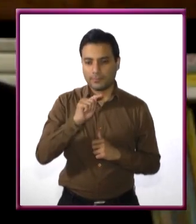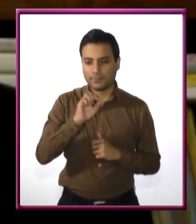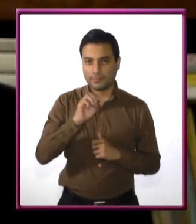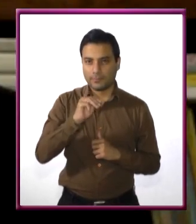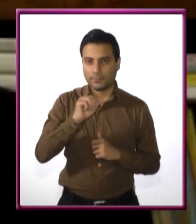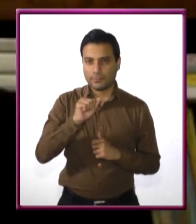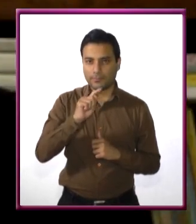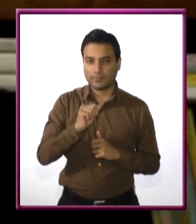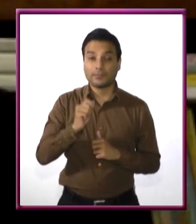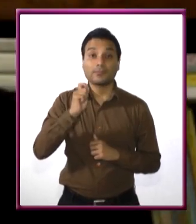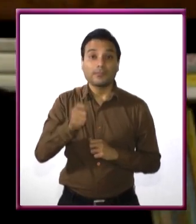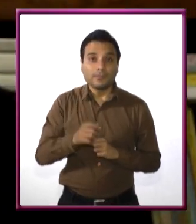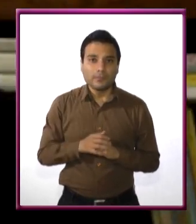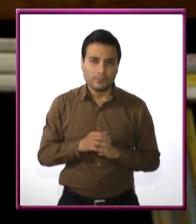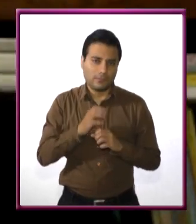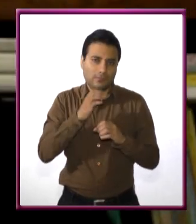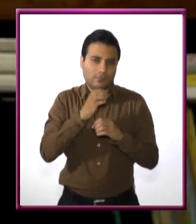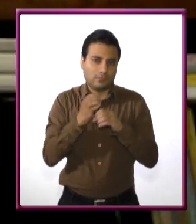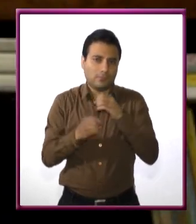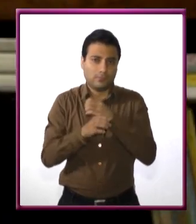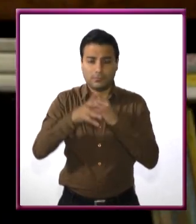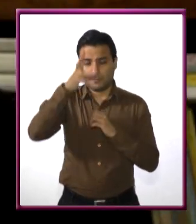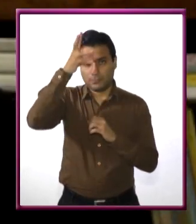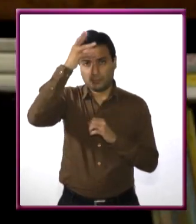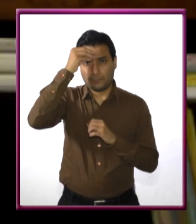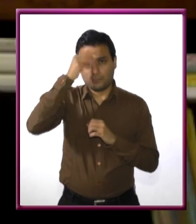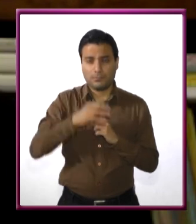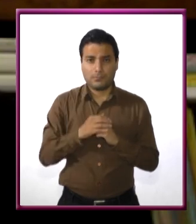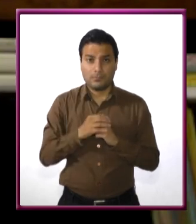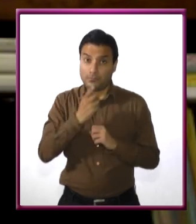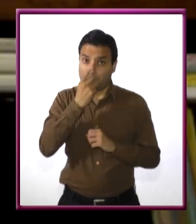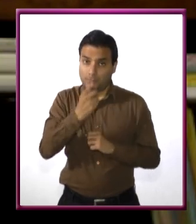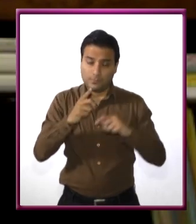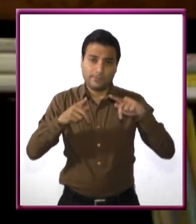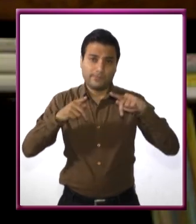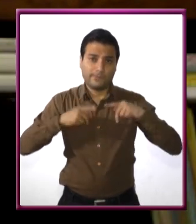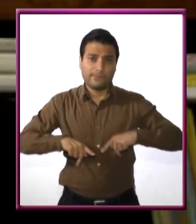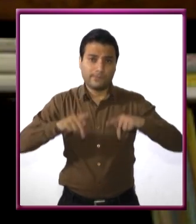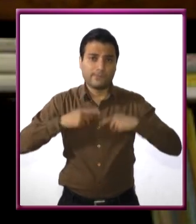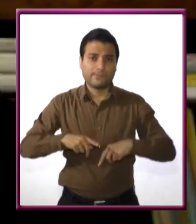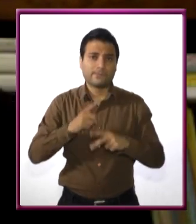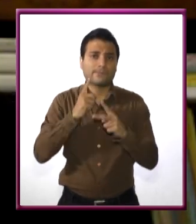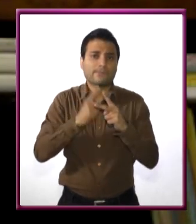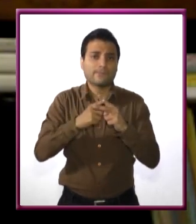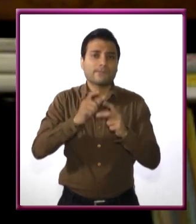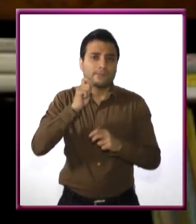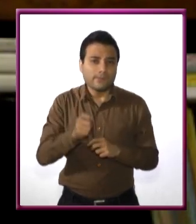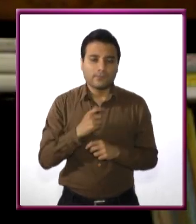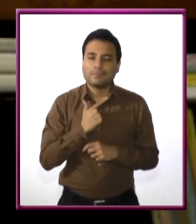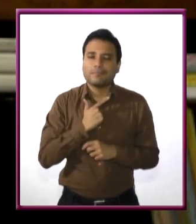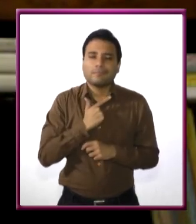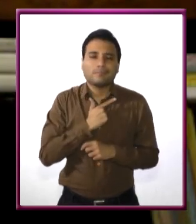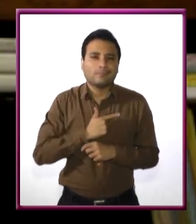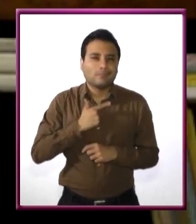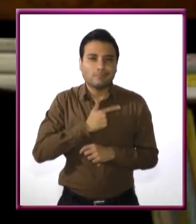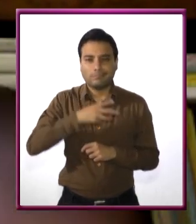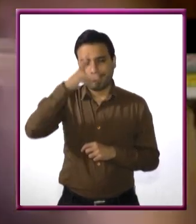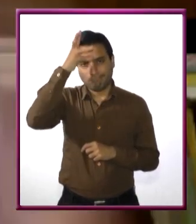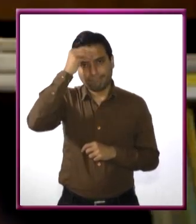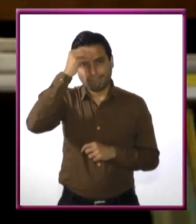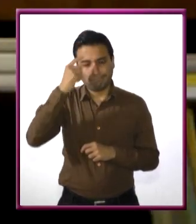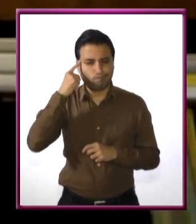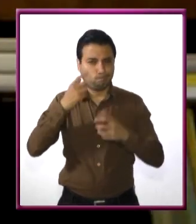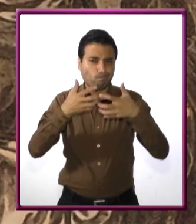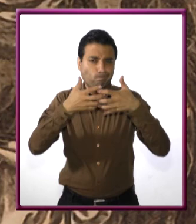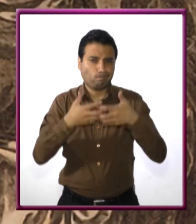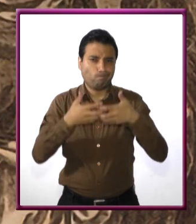matemata significa literalmente lo que se aprende. Y se consideraba que los matemáticos eran quienes disfrutaban aprendiendo, usando